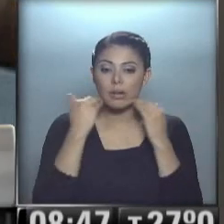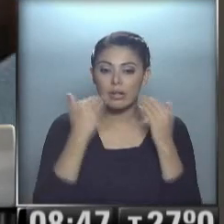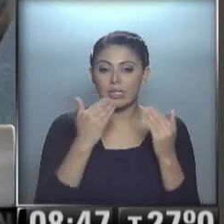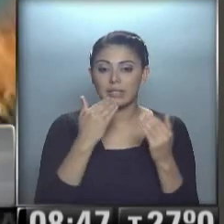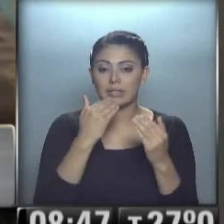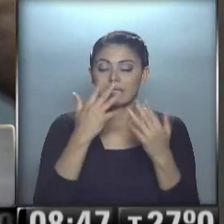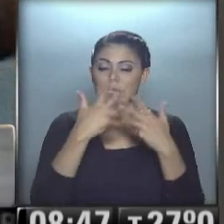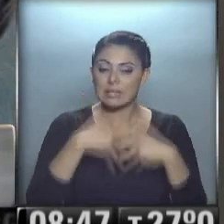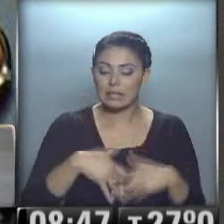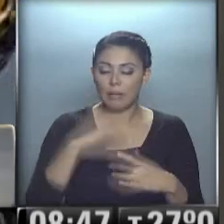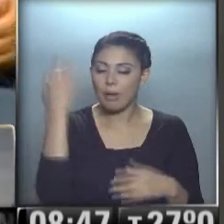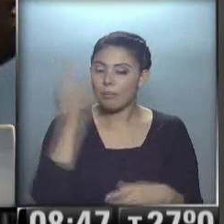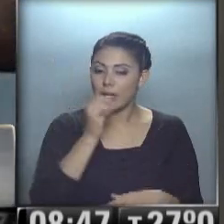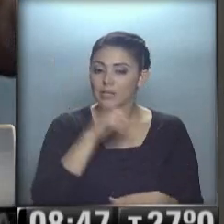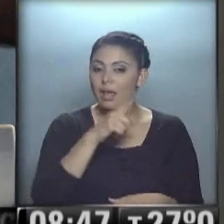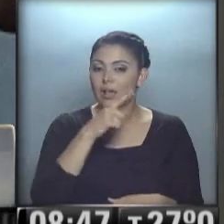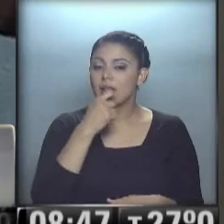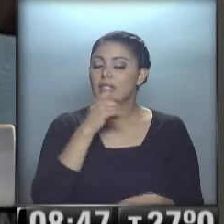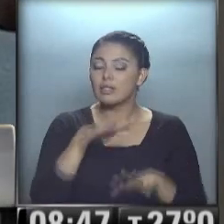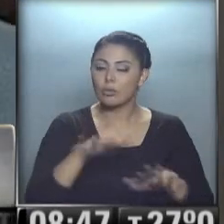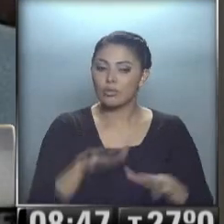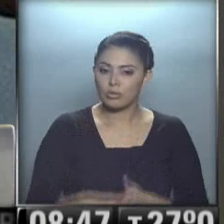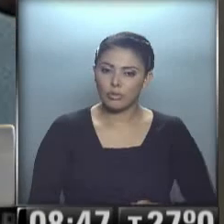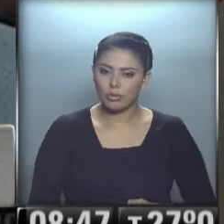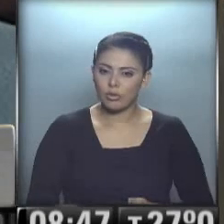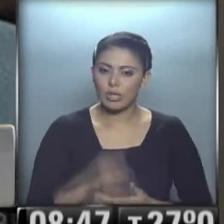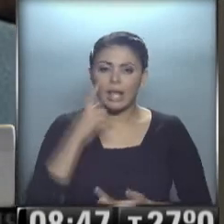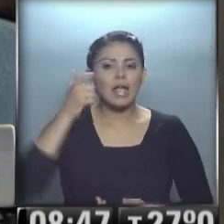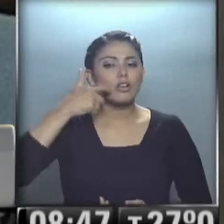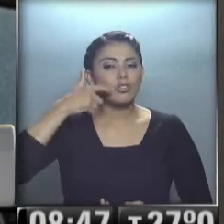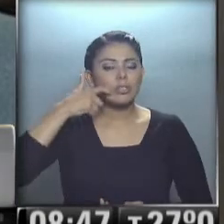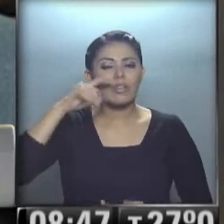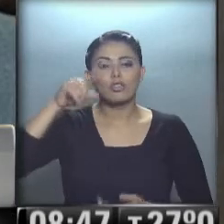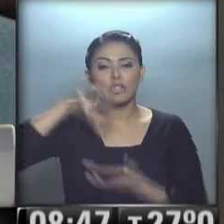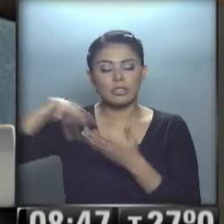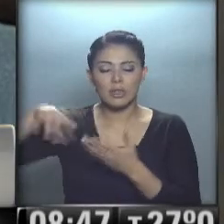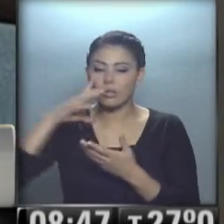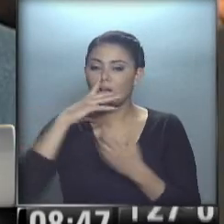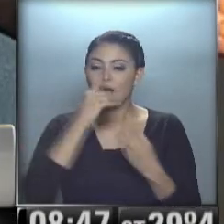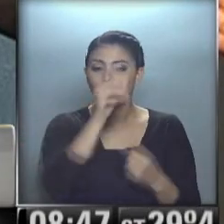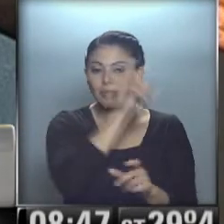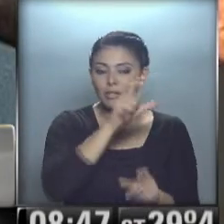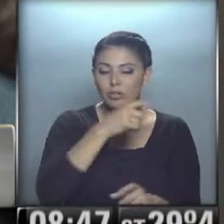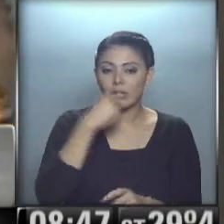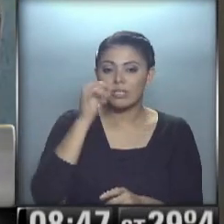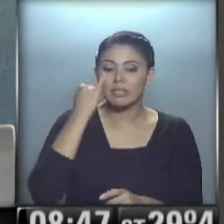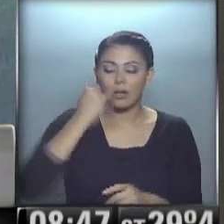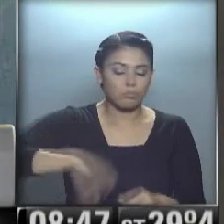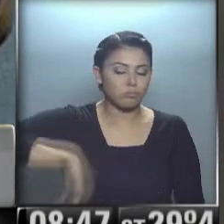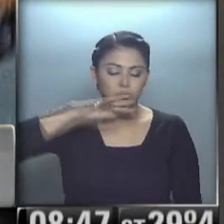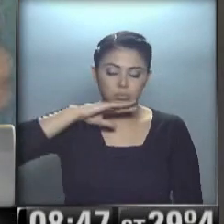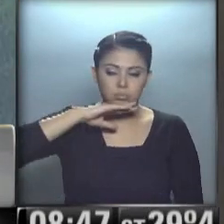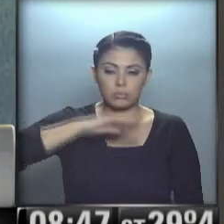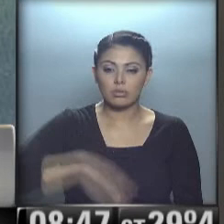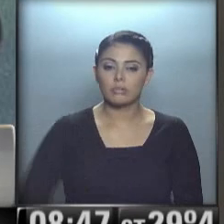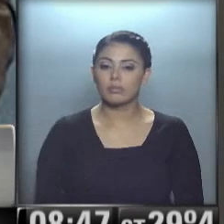atención específica para atender los casos en que los call centers o centros de atención al cliente que tienen las mismas empresas no dan abasto. Entonces, lo